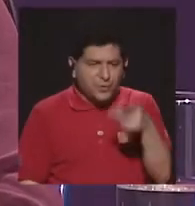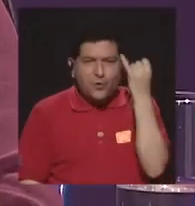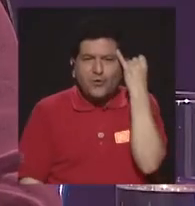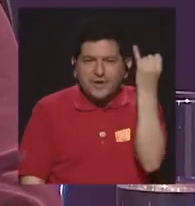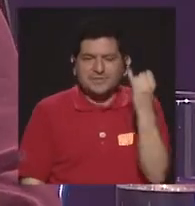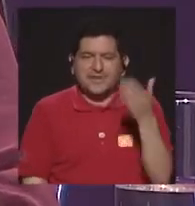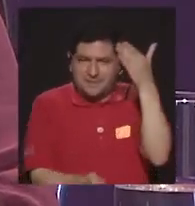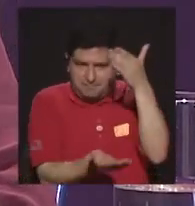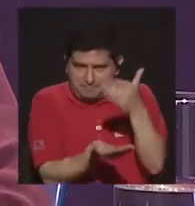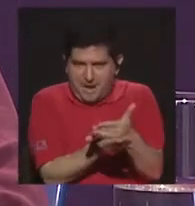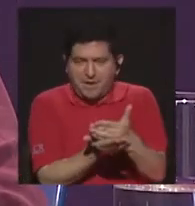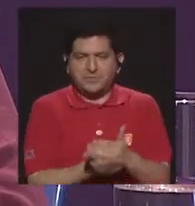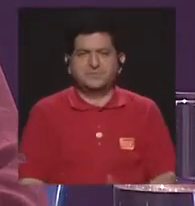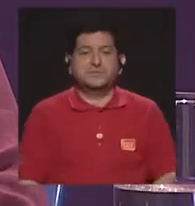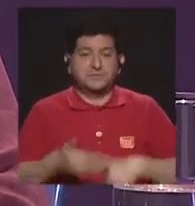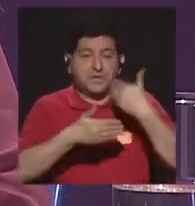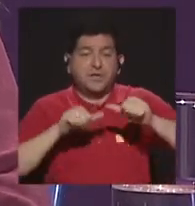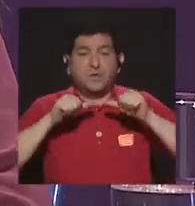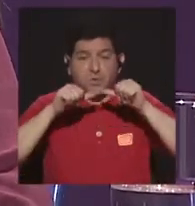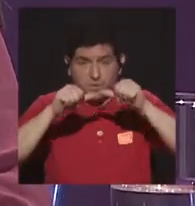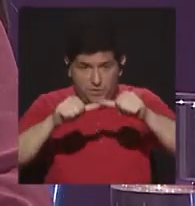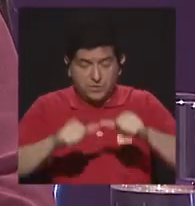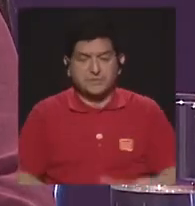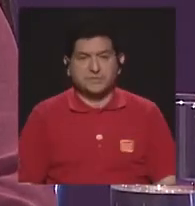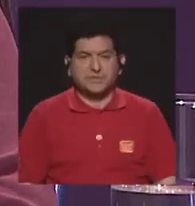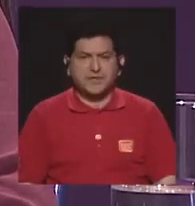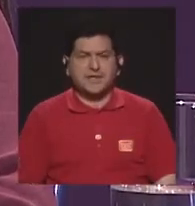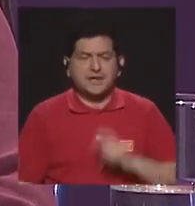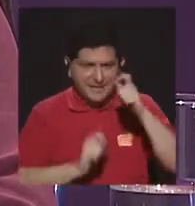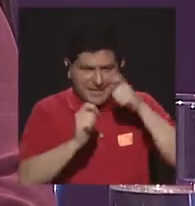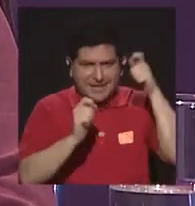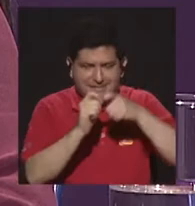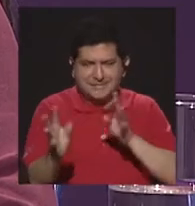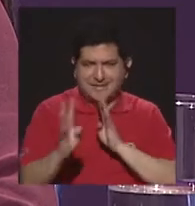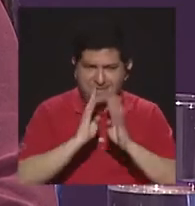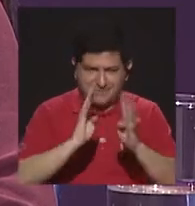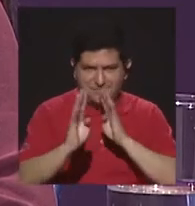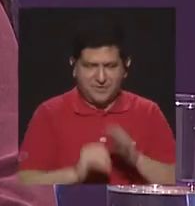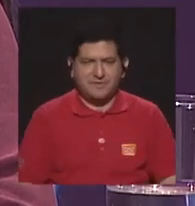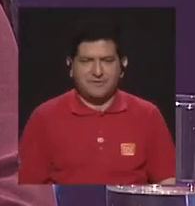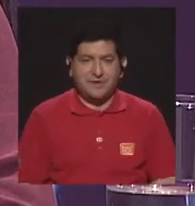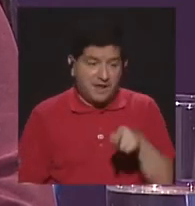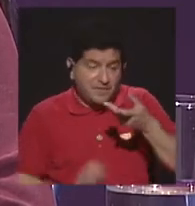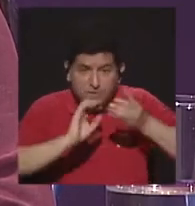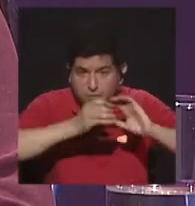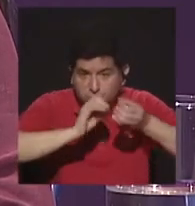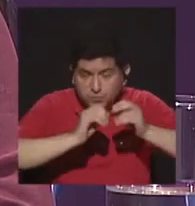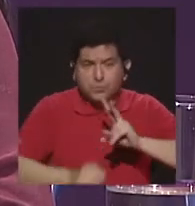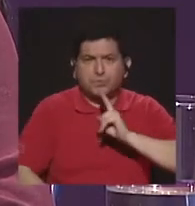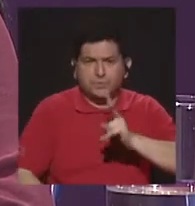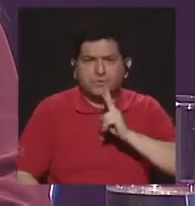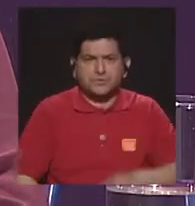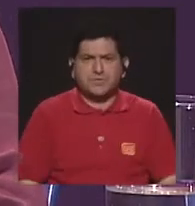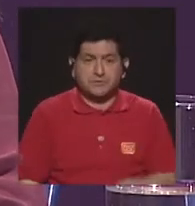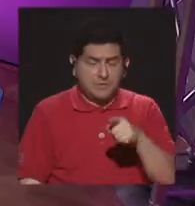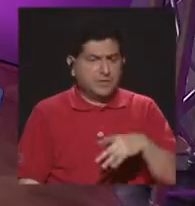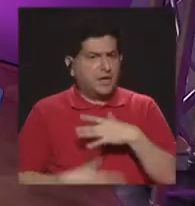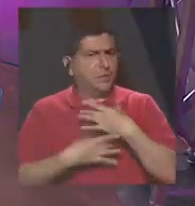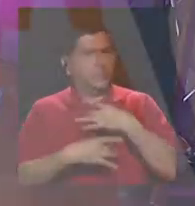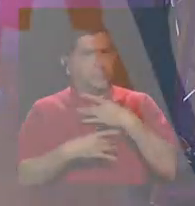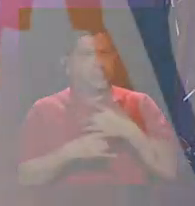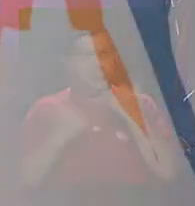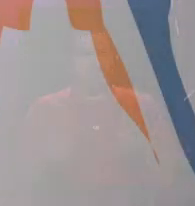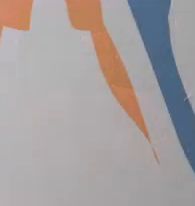vamos a ir a una pausa y vamos a continuar en el próximo segmento, efectivamente hablando de estos datos que realmente son sobrecogedores.